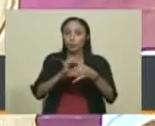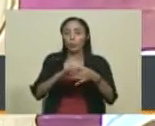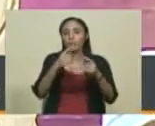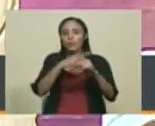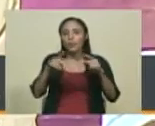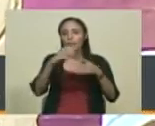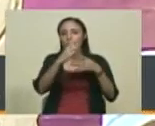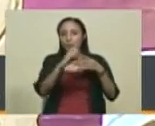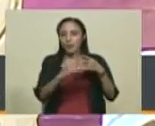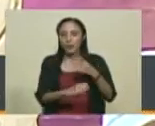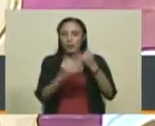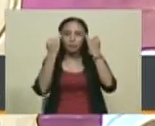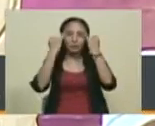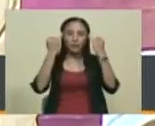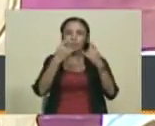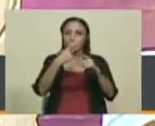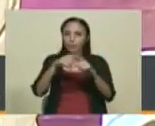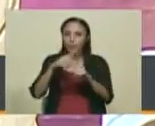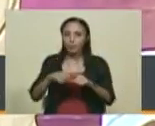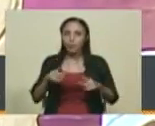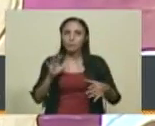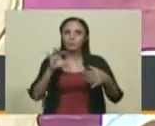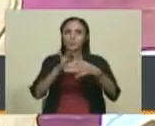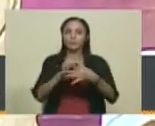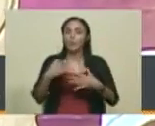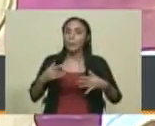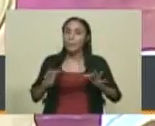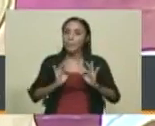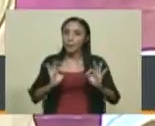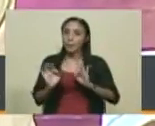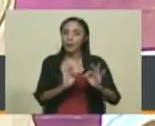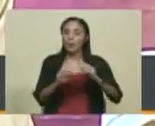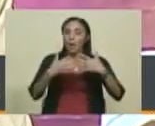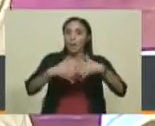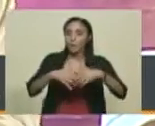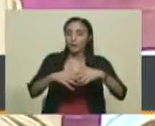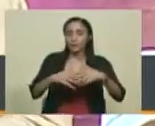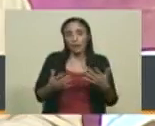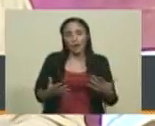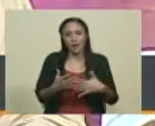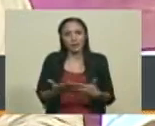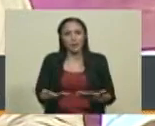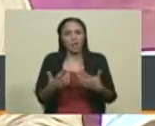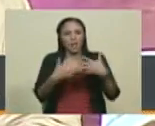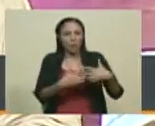estratégicas del país. Tenemos que preparar a la PDVSA antiimperialista